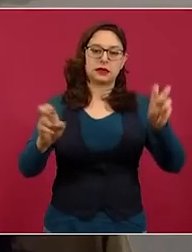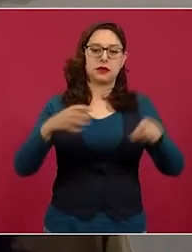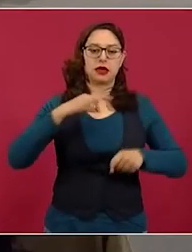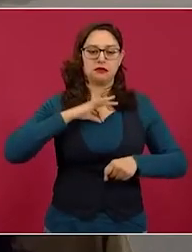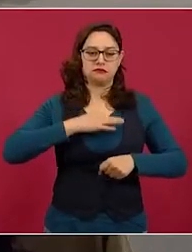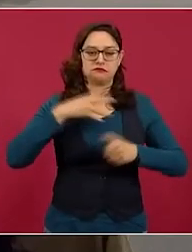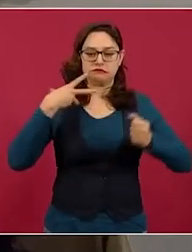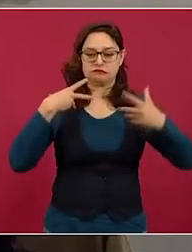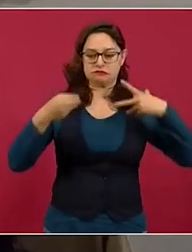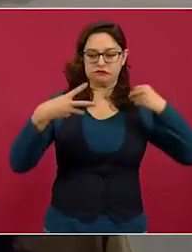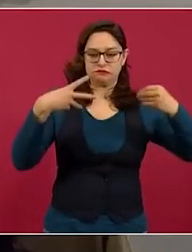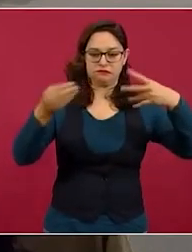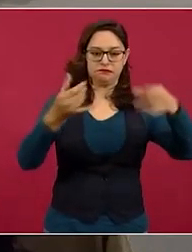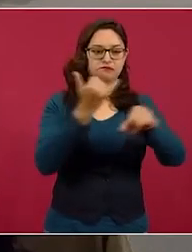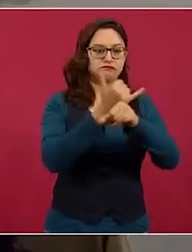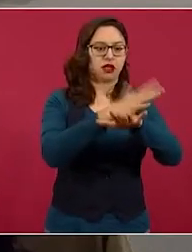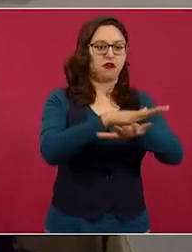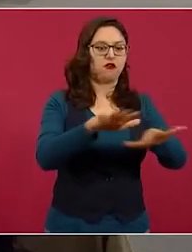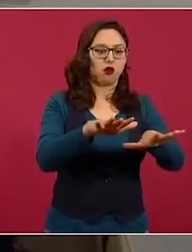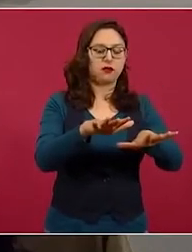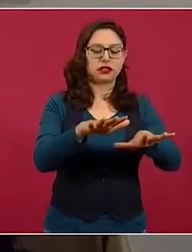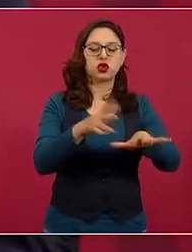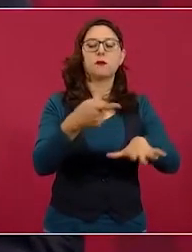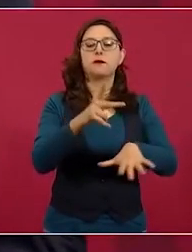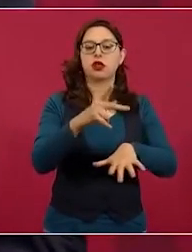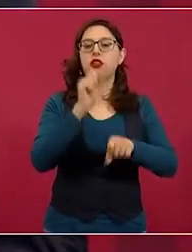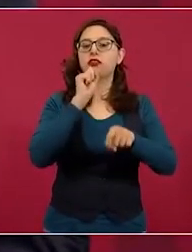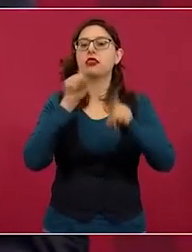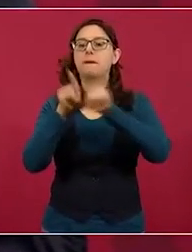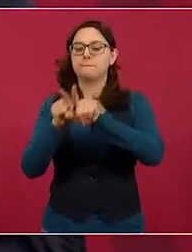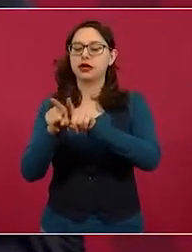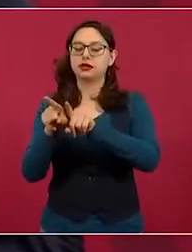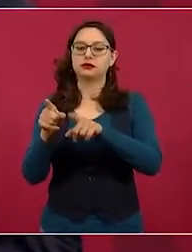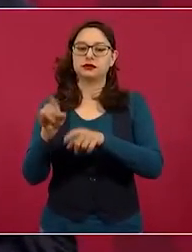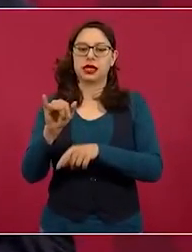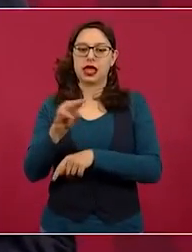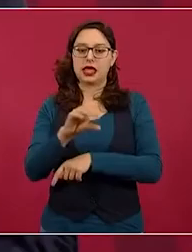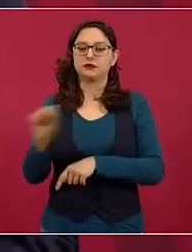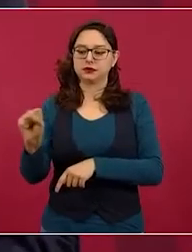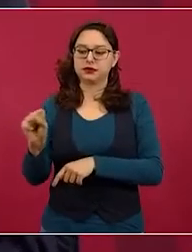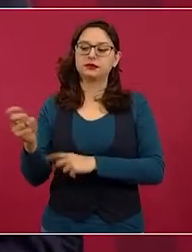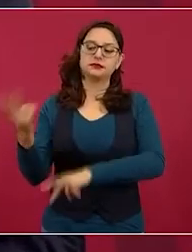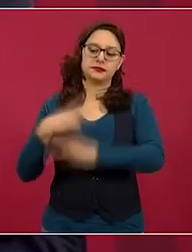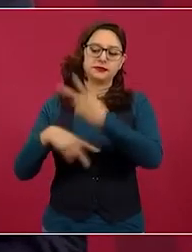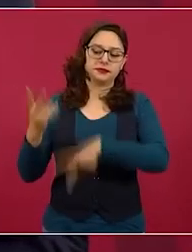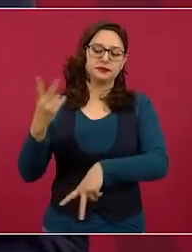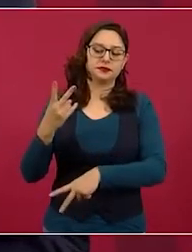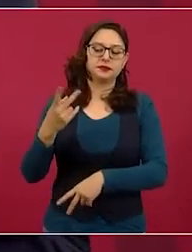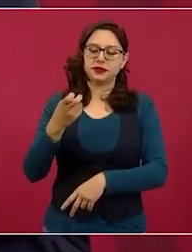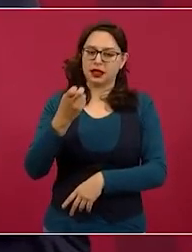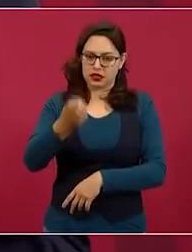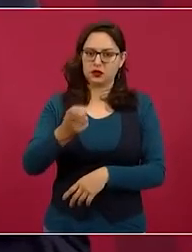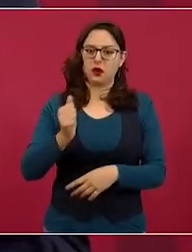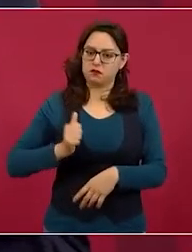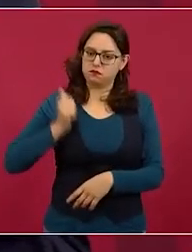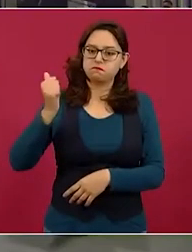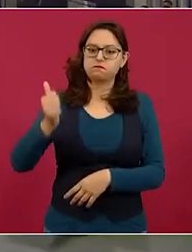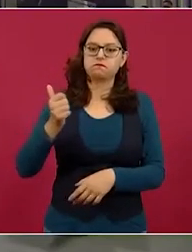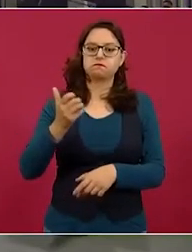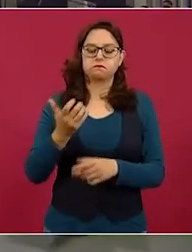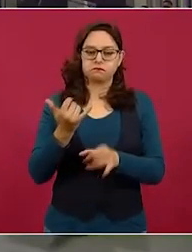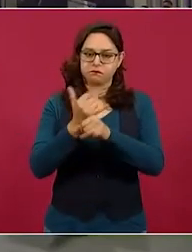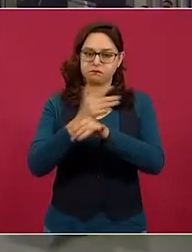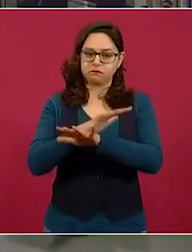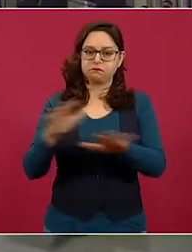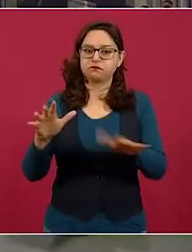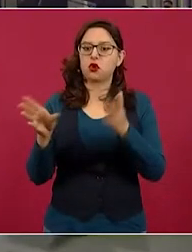vamos a utilizar tiempo con ese propósito y vamos a dar a conocer lo que tú estás planteando, que se